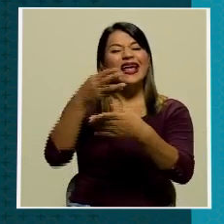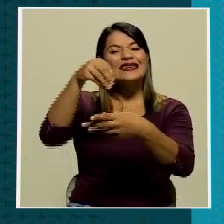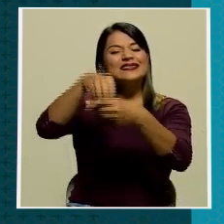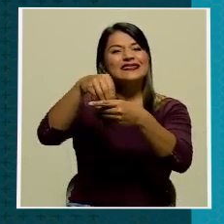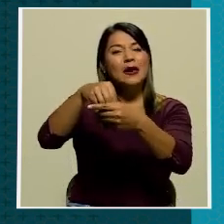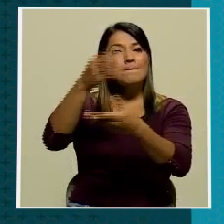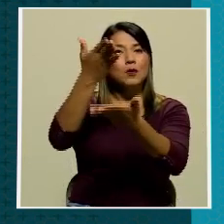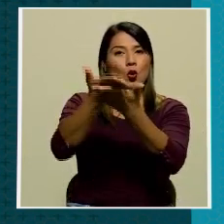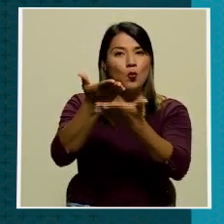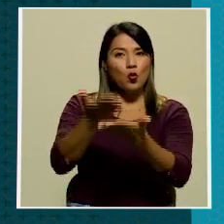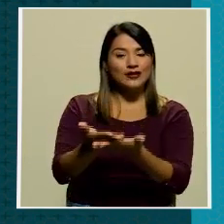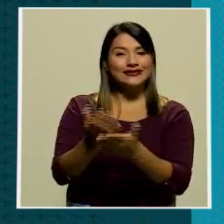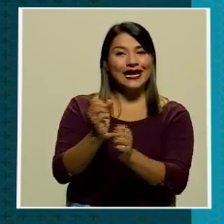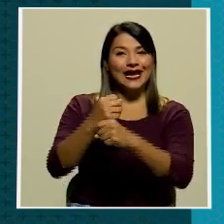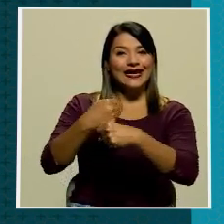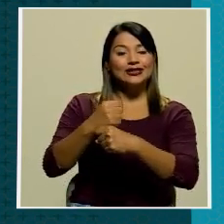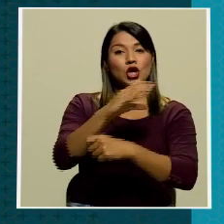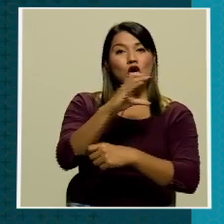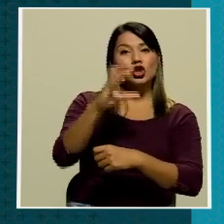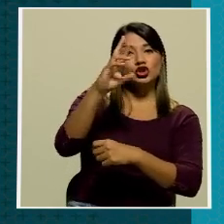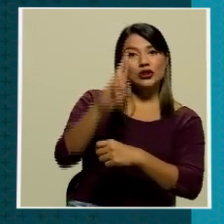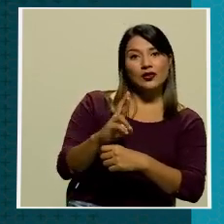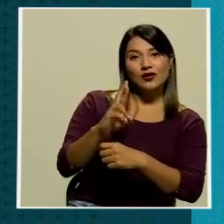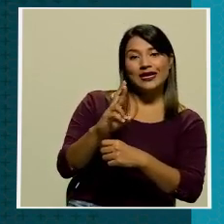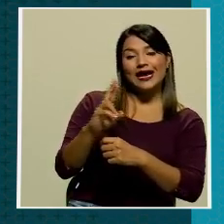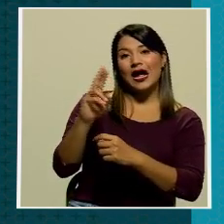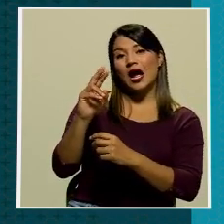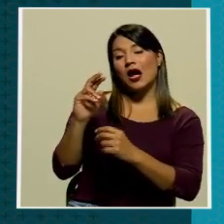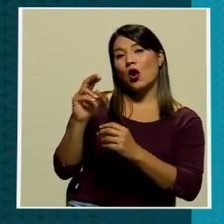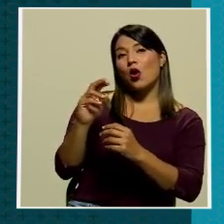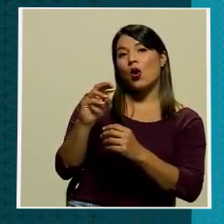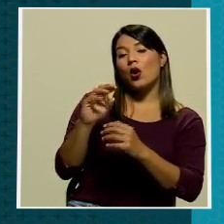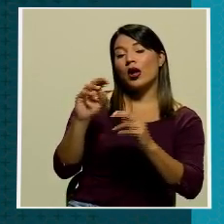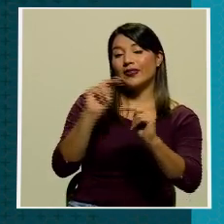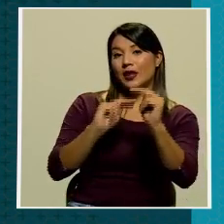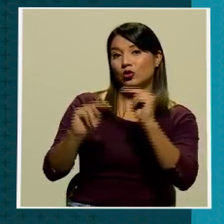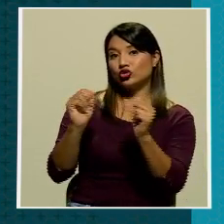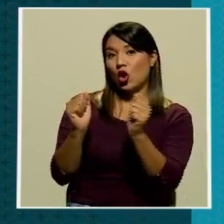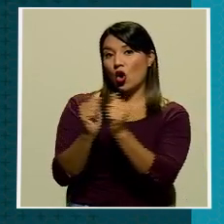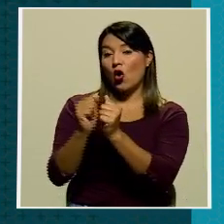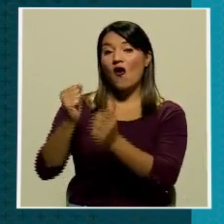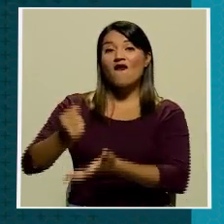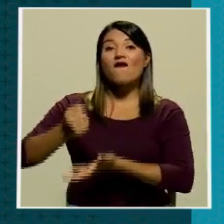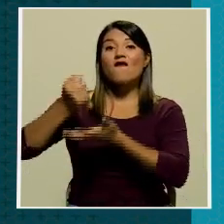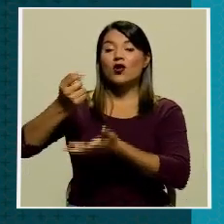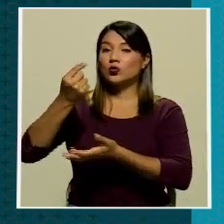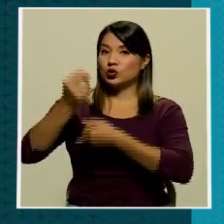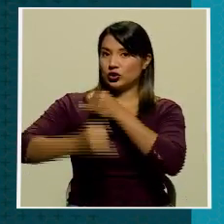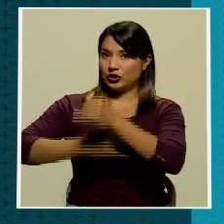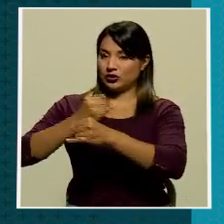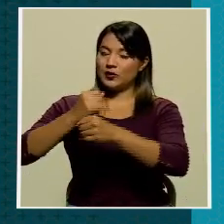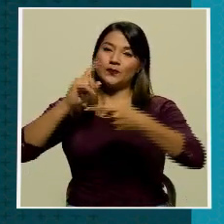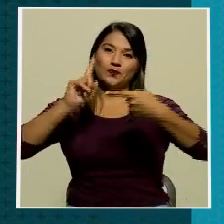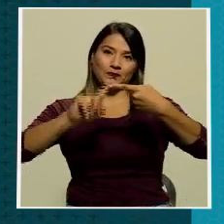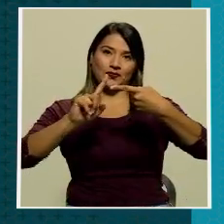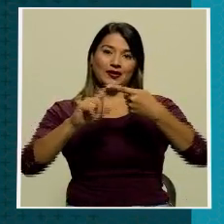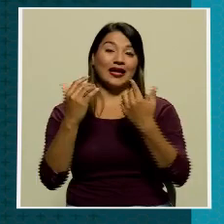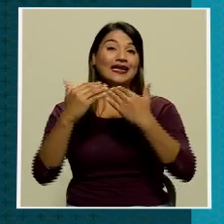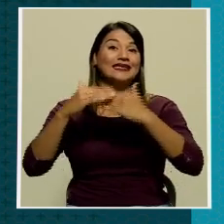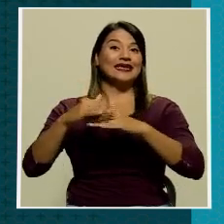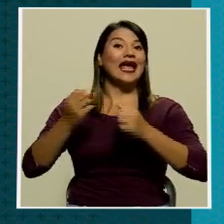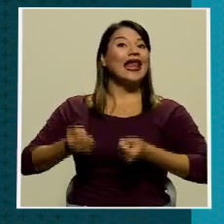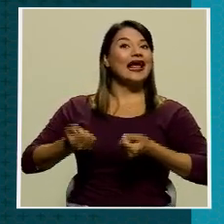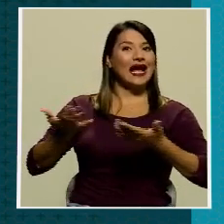negoció después de 2 semanas de trabajo con el Fondo Monetario Internacional. Las de contener el gasto, como les decía, que sería el equivalente